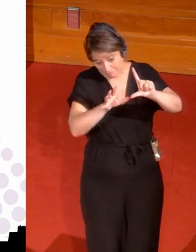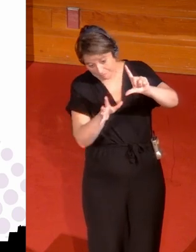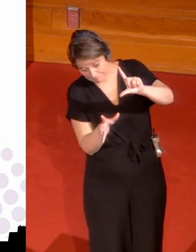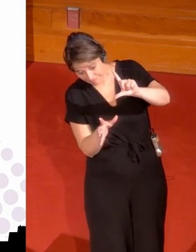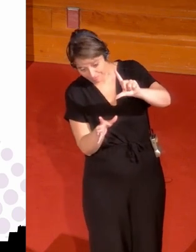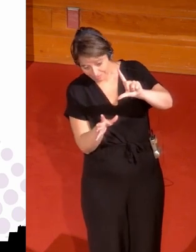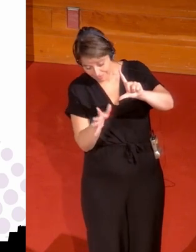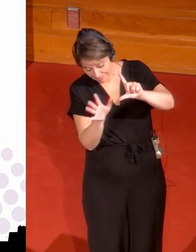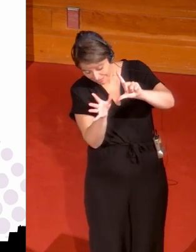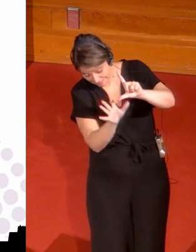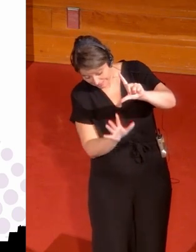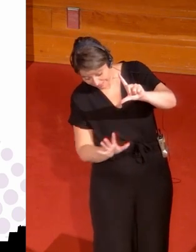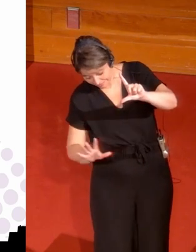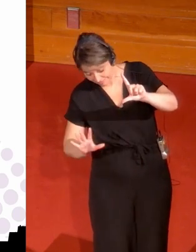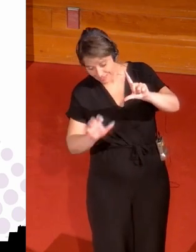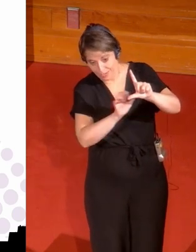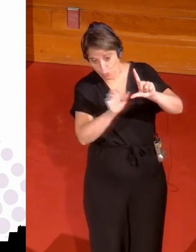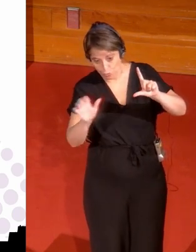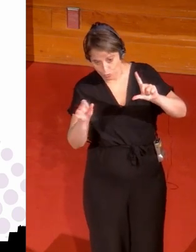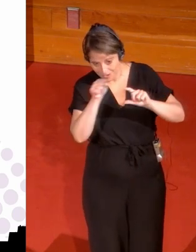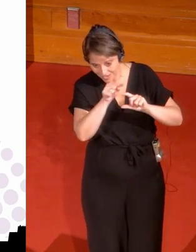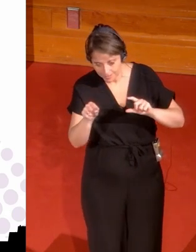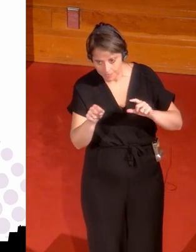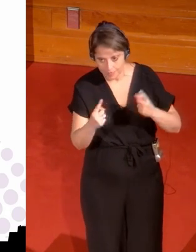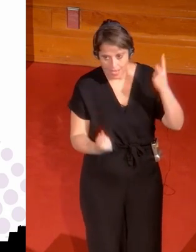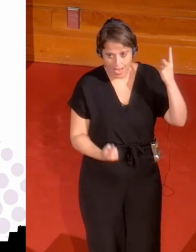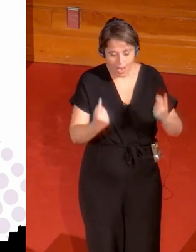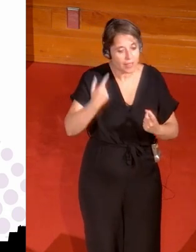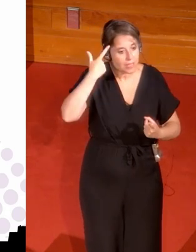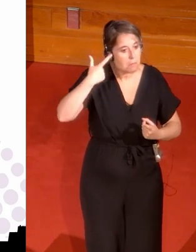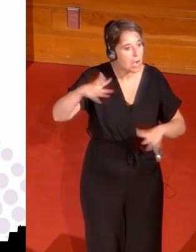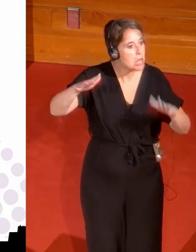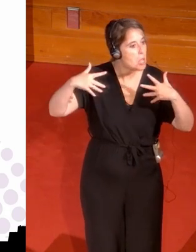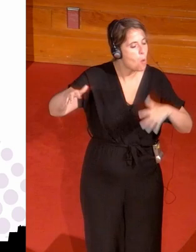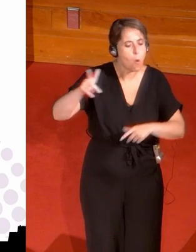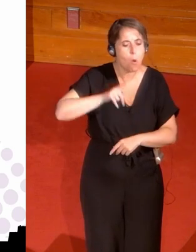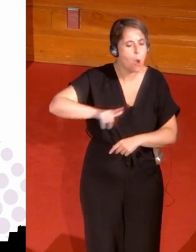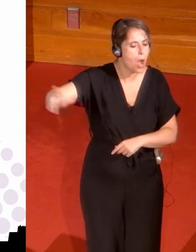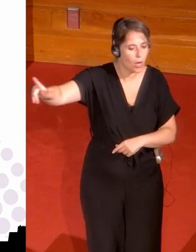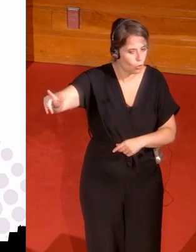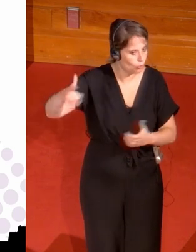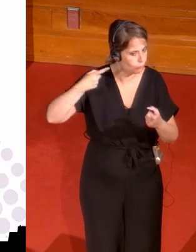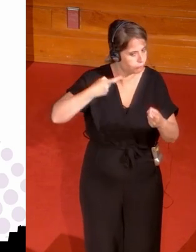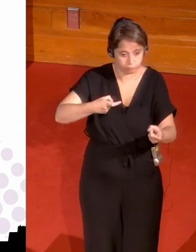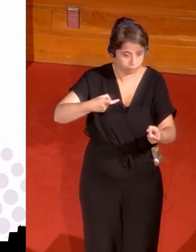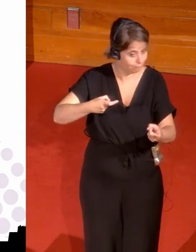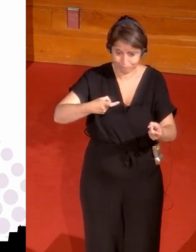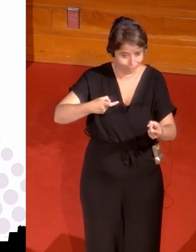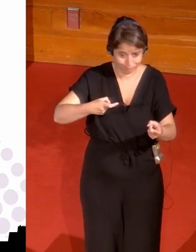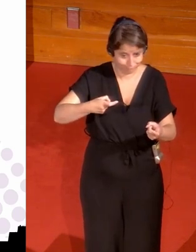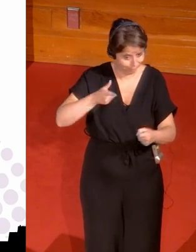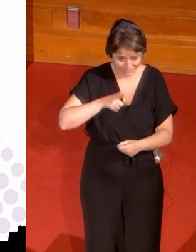que le sale a Europa y eso hace que a veces nos parezca que esa guerra está lejana pero no está